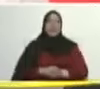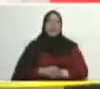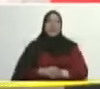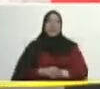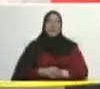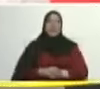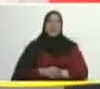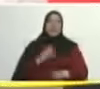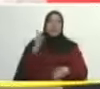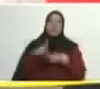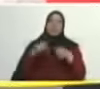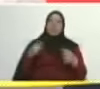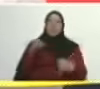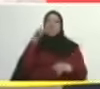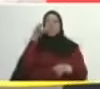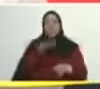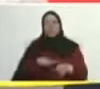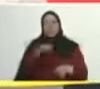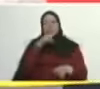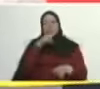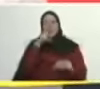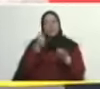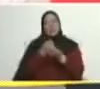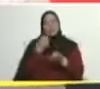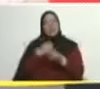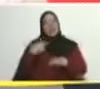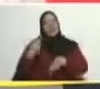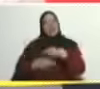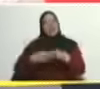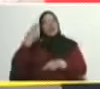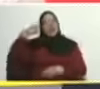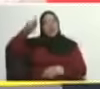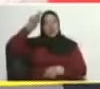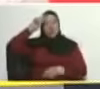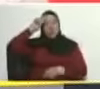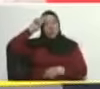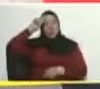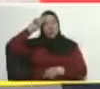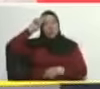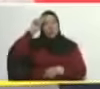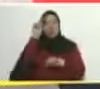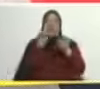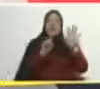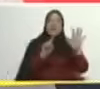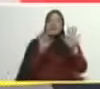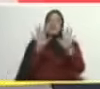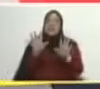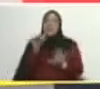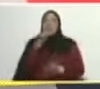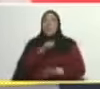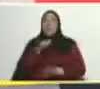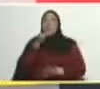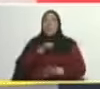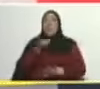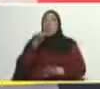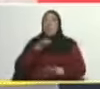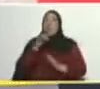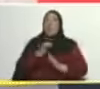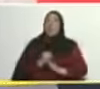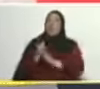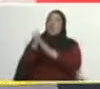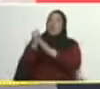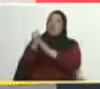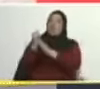las amenazas y los desafíos para la revolución cubana. Pero 65 años de resistencia y creación heroica